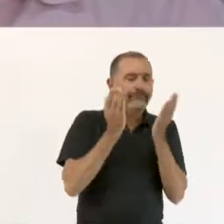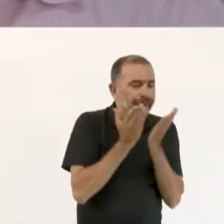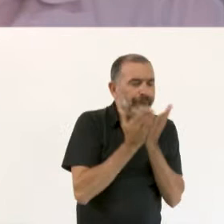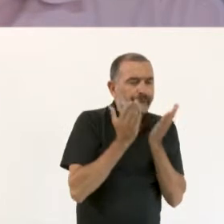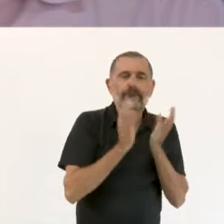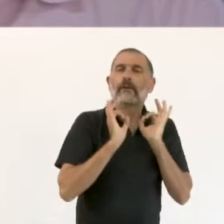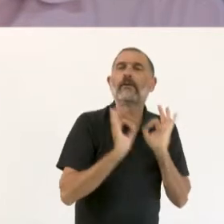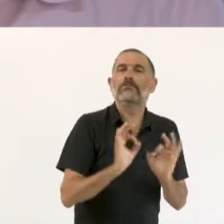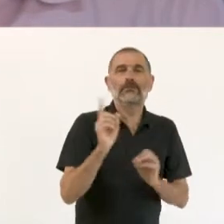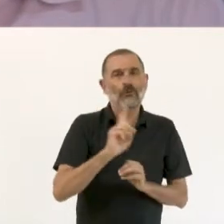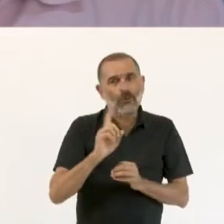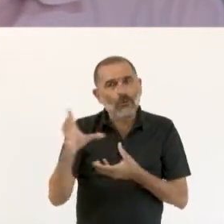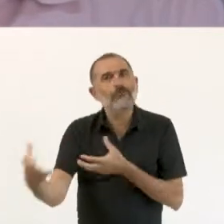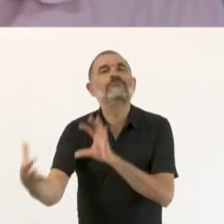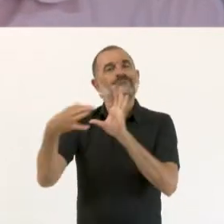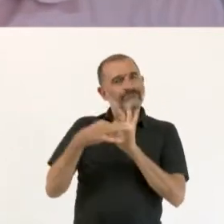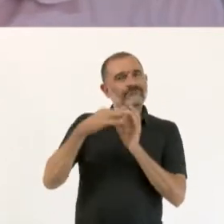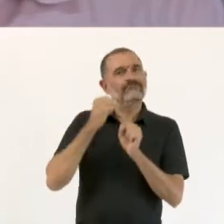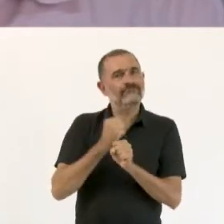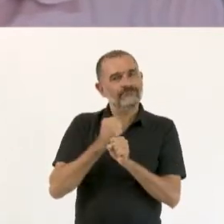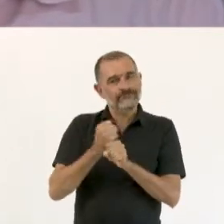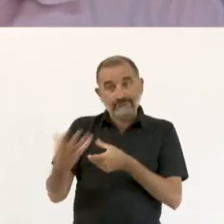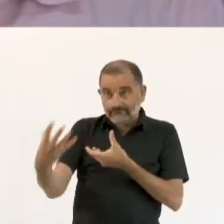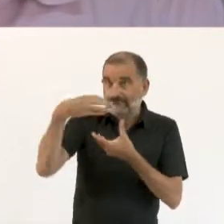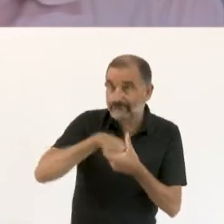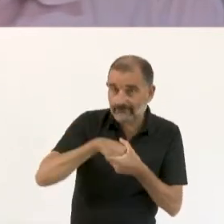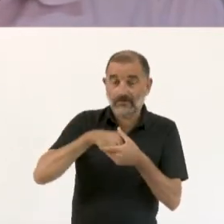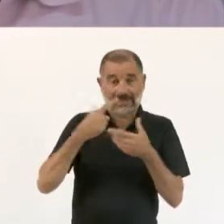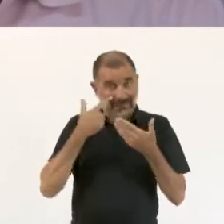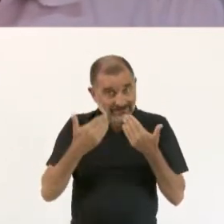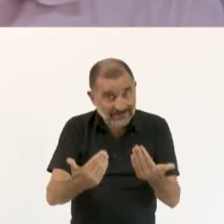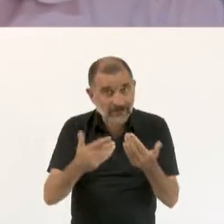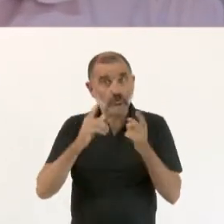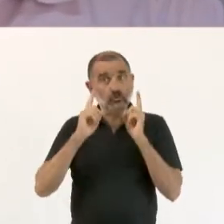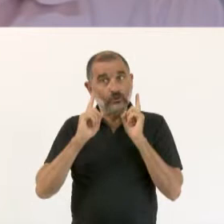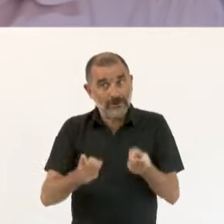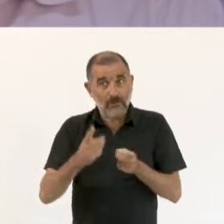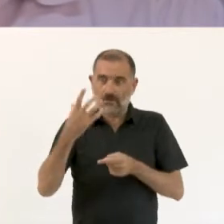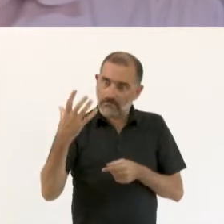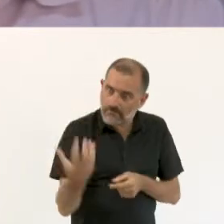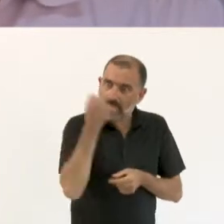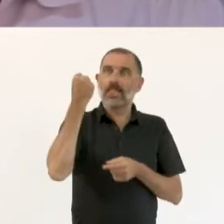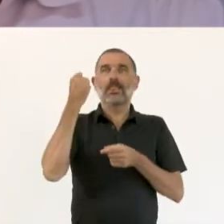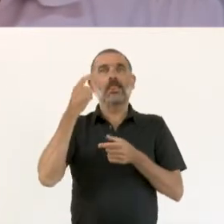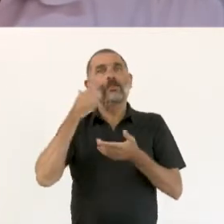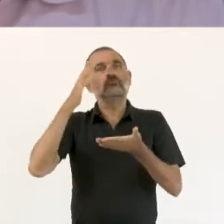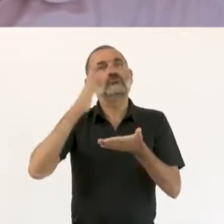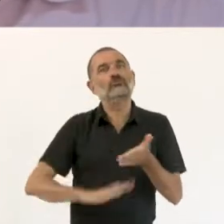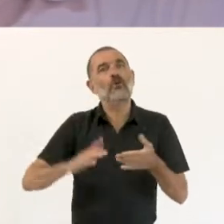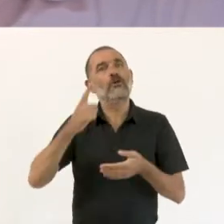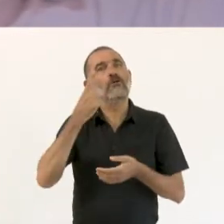de esto, de este tipo de investigación, por ejemplo, también se logra sobre los